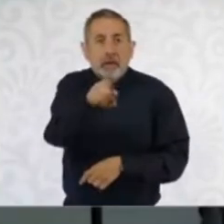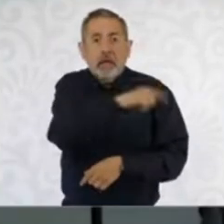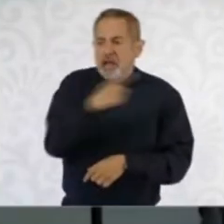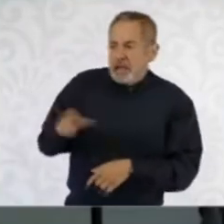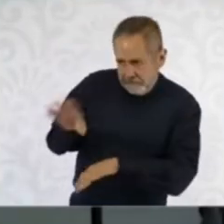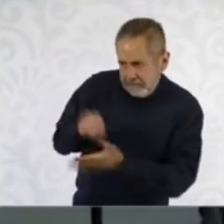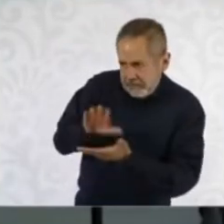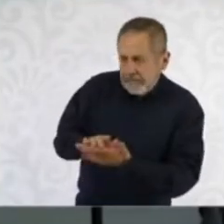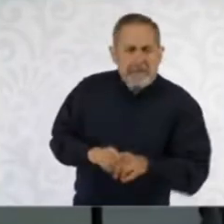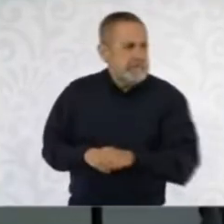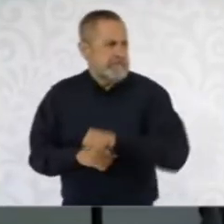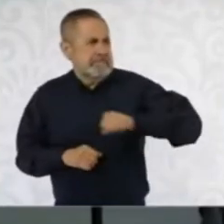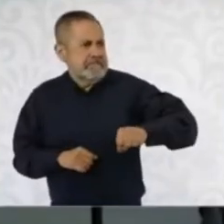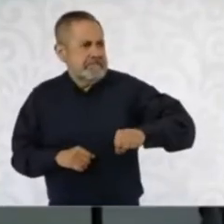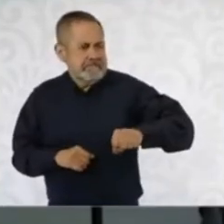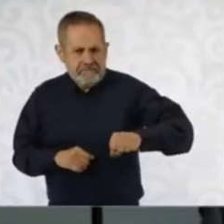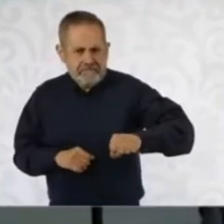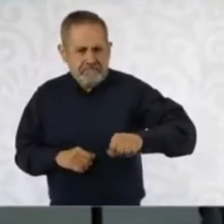intimidación.